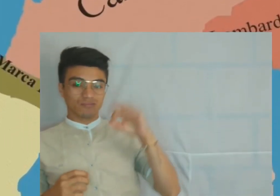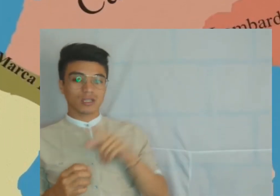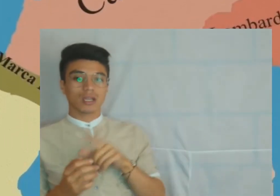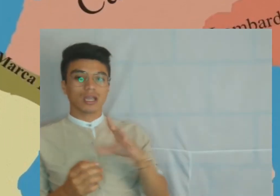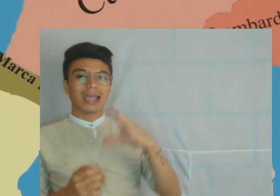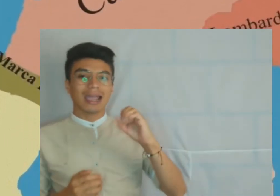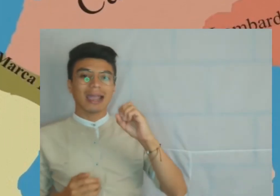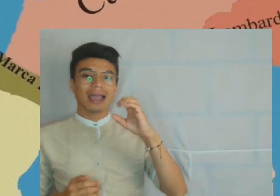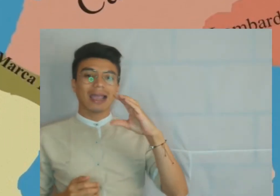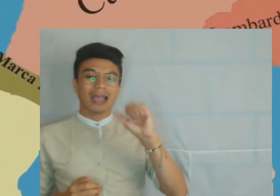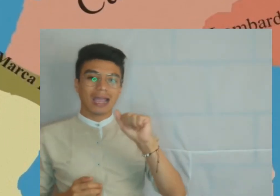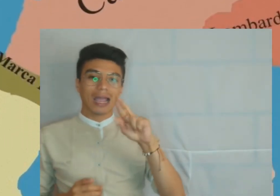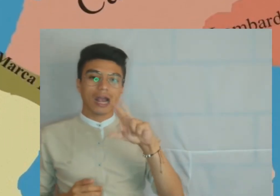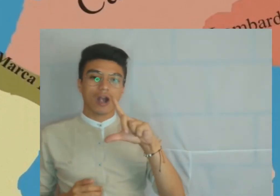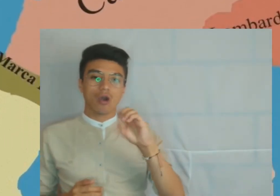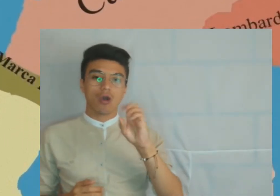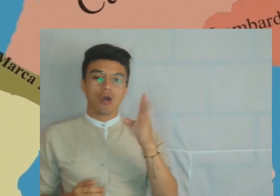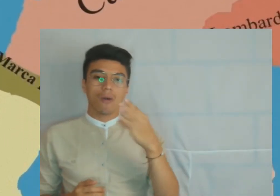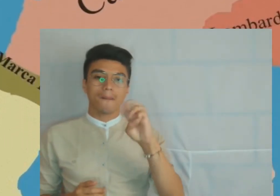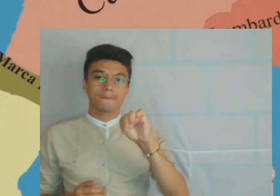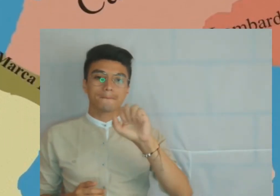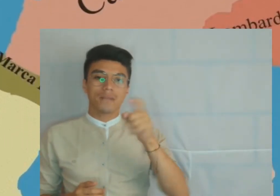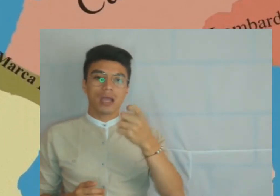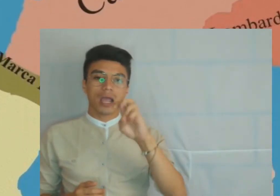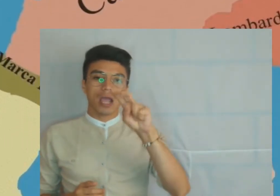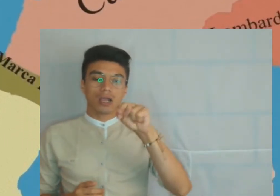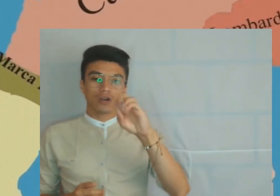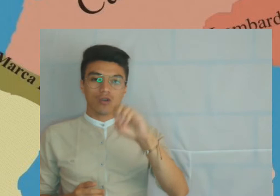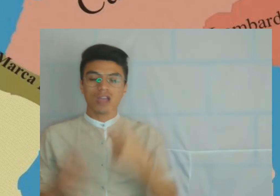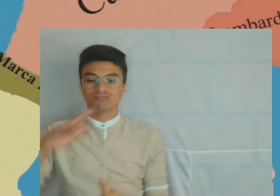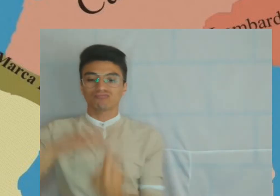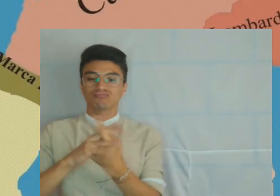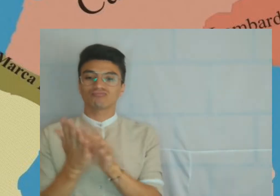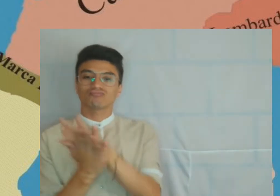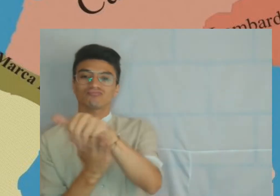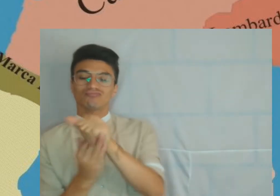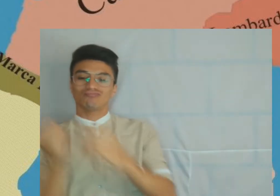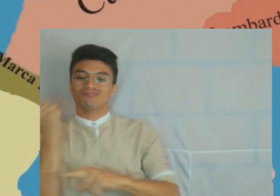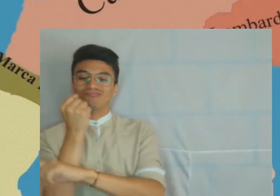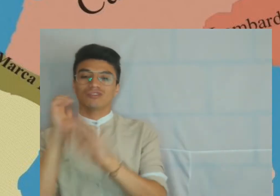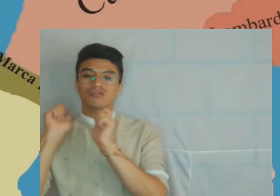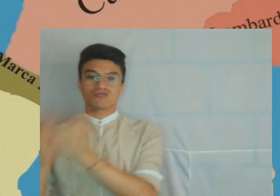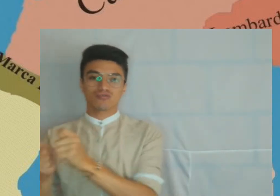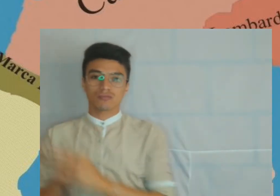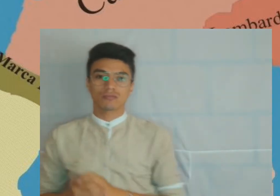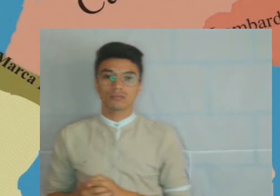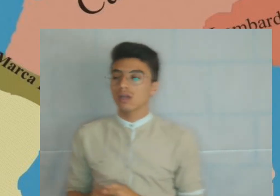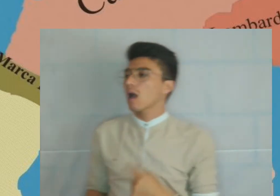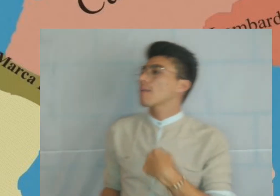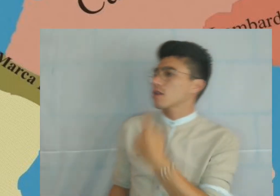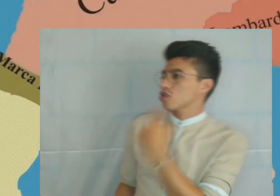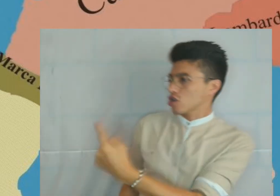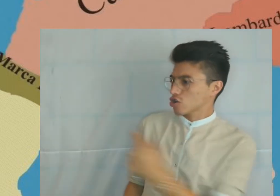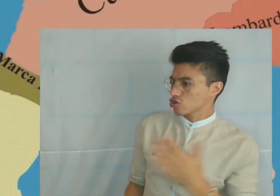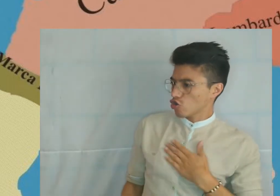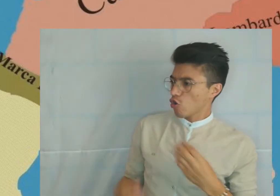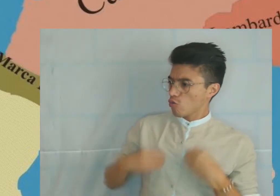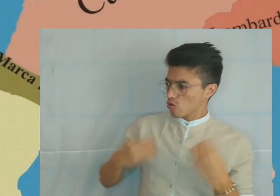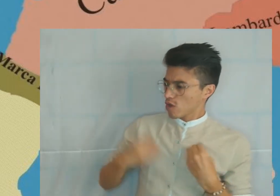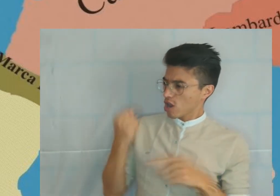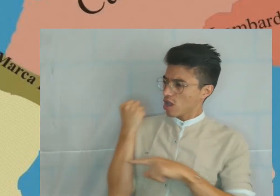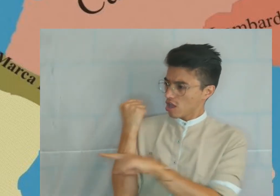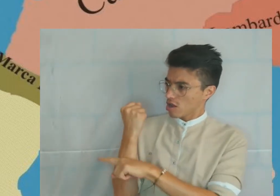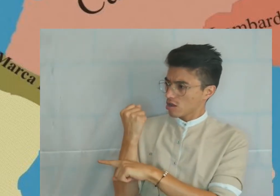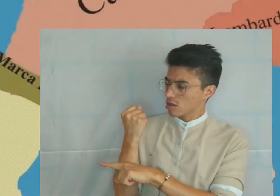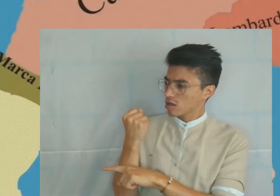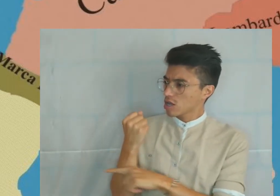tiempos de Carlomagno, fundaron el gran reino germano medieval, el Carolingio. Para que luego digan que yo viví en la Edad Media